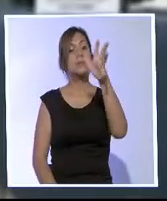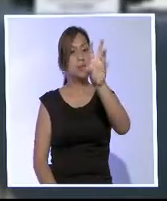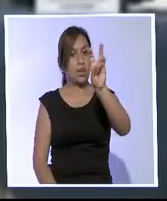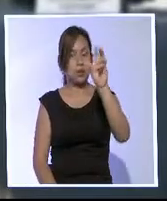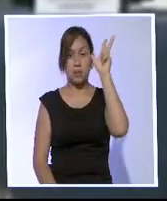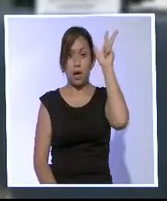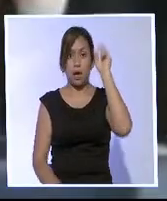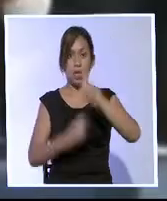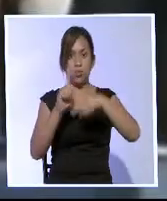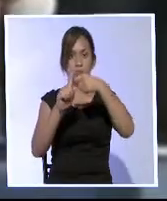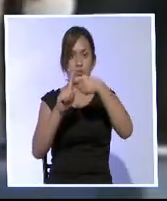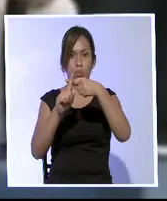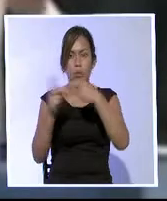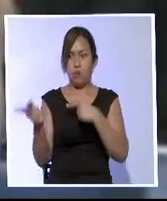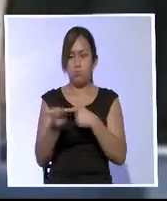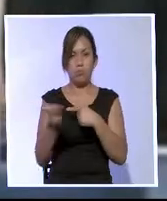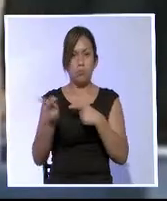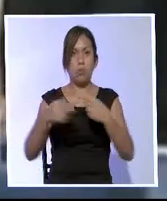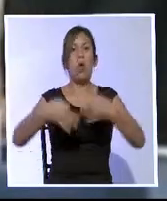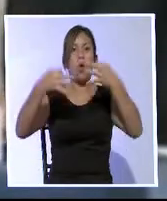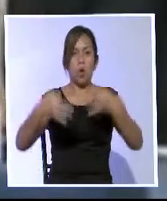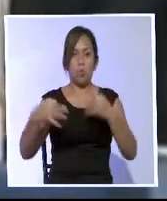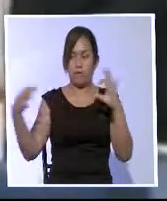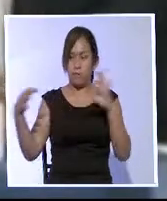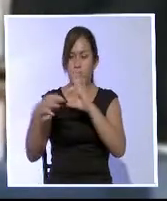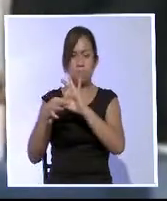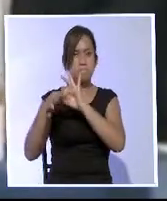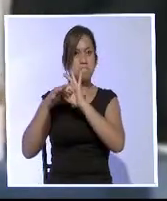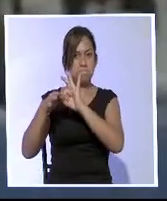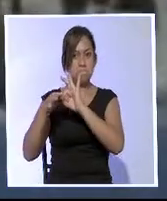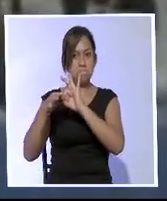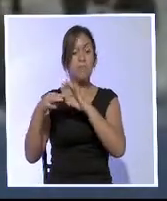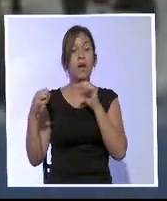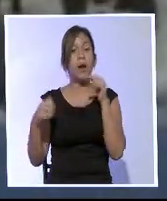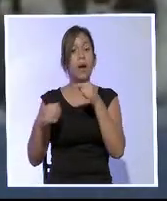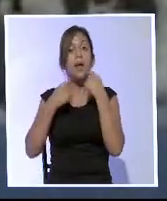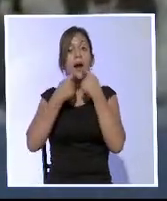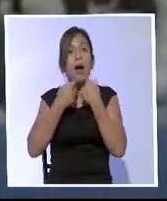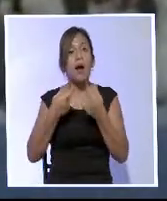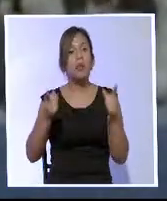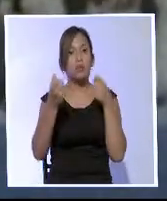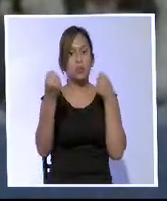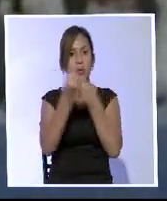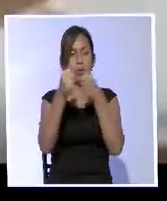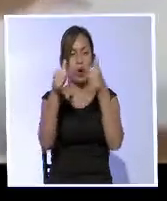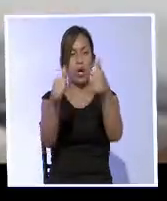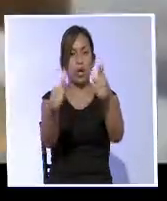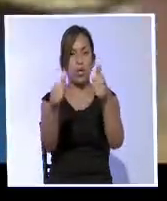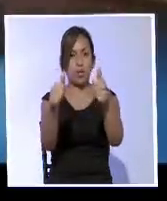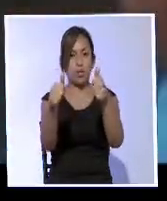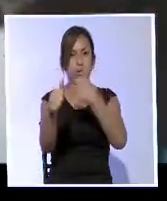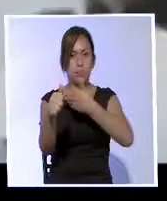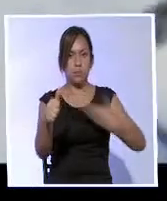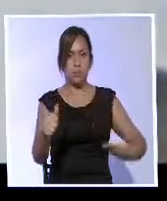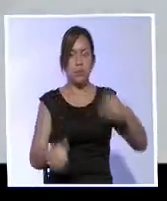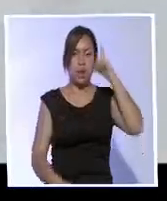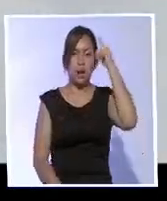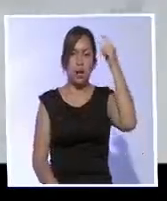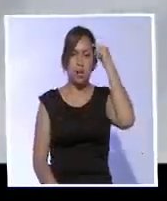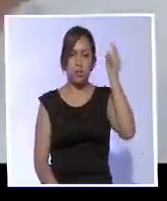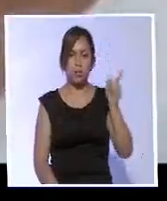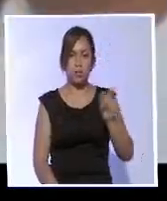y suma formalizaron su alianza en ese momento se anunció el apoyo a la candidatura presidencial de guillermo lasso